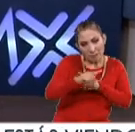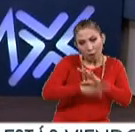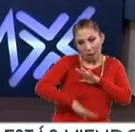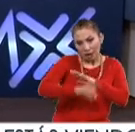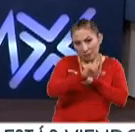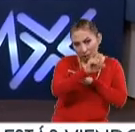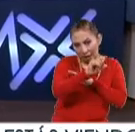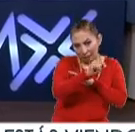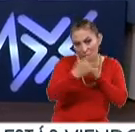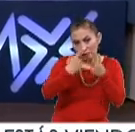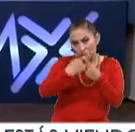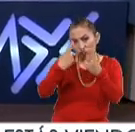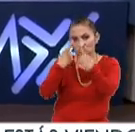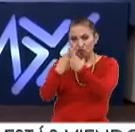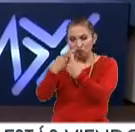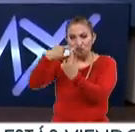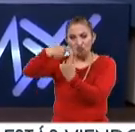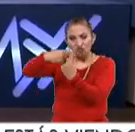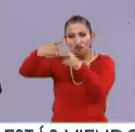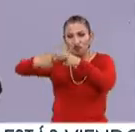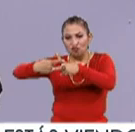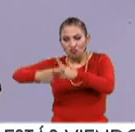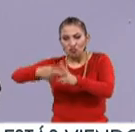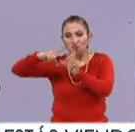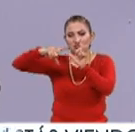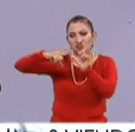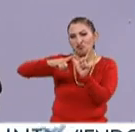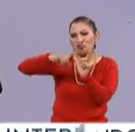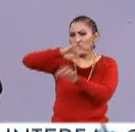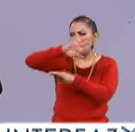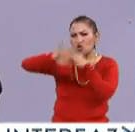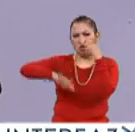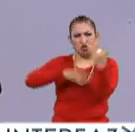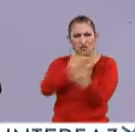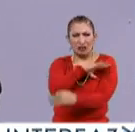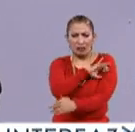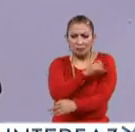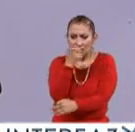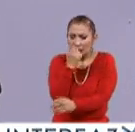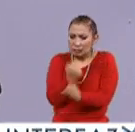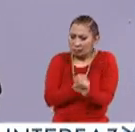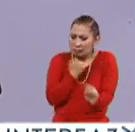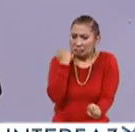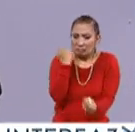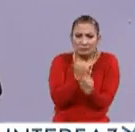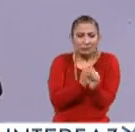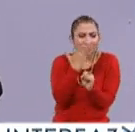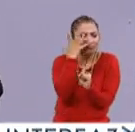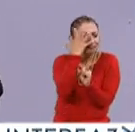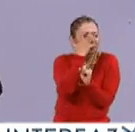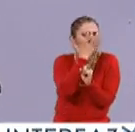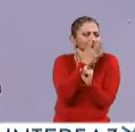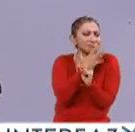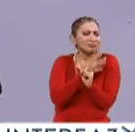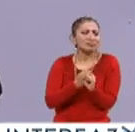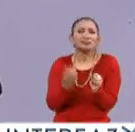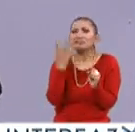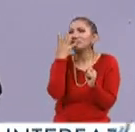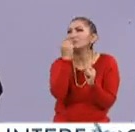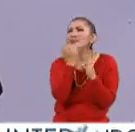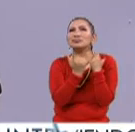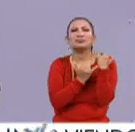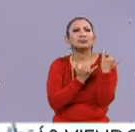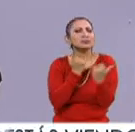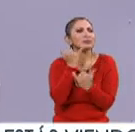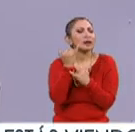20, suma, resta, multiplicación, división, raíz cuadrada, y me fascinaba. Porque es todo un ejercicio hermosísimo, bello, es un